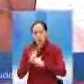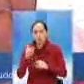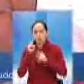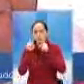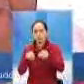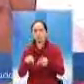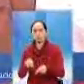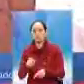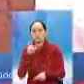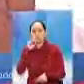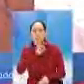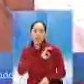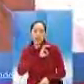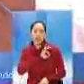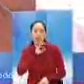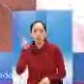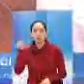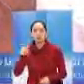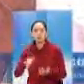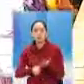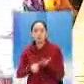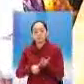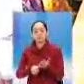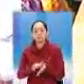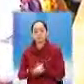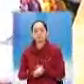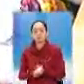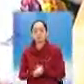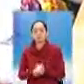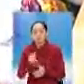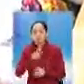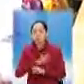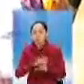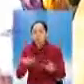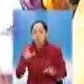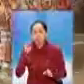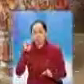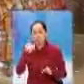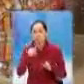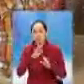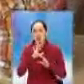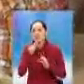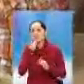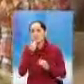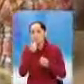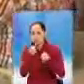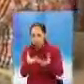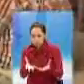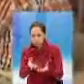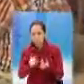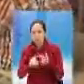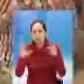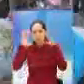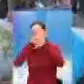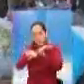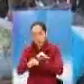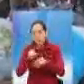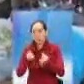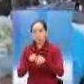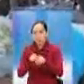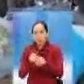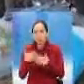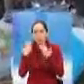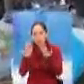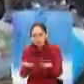comprobar, es el señor alcalde municipal, que sí, dio desayuno. En la noche pues también